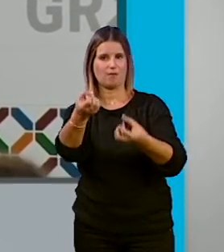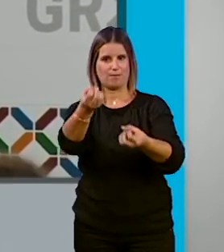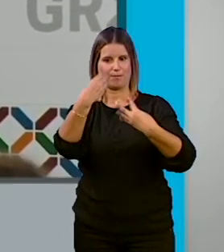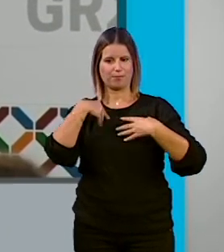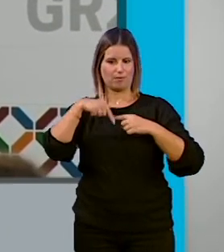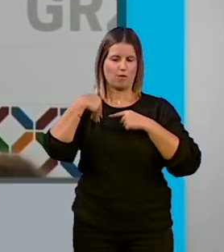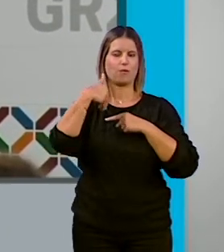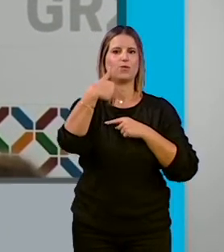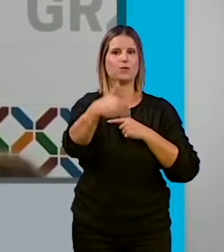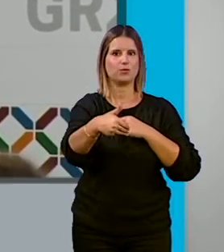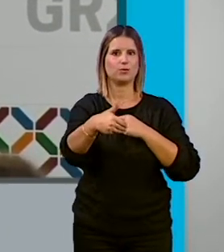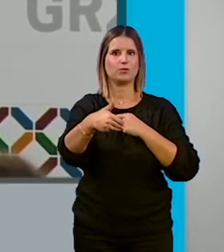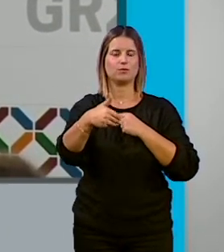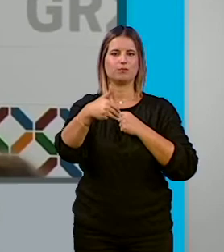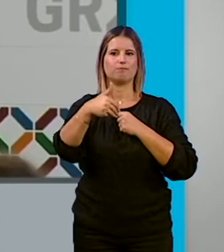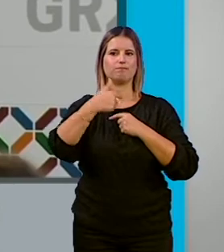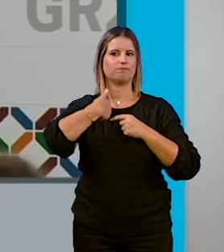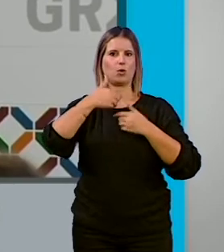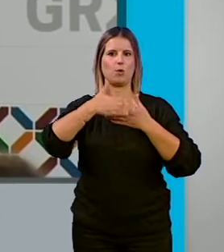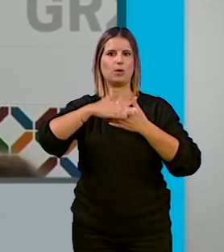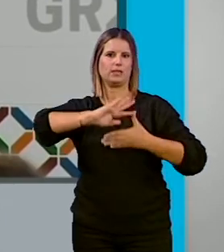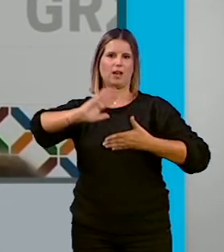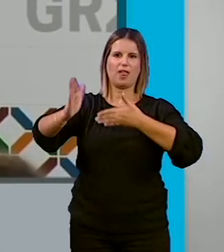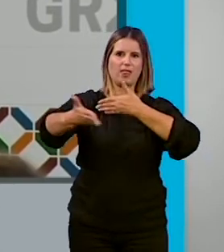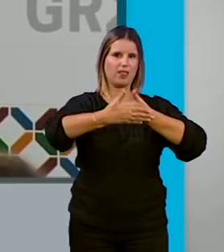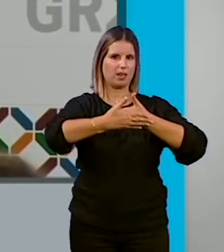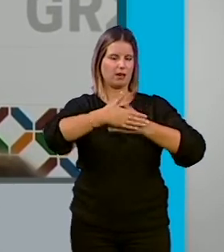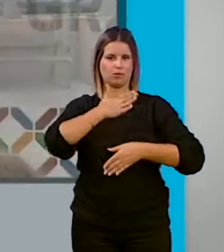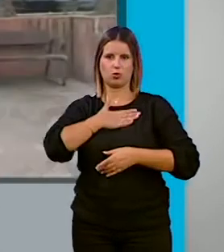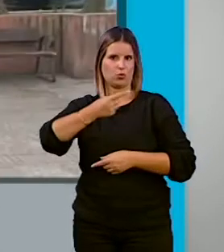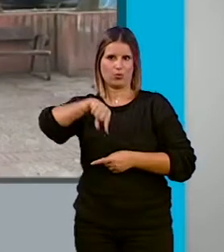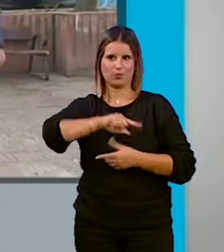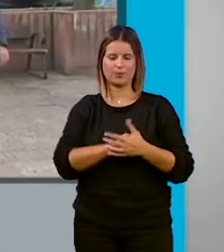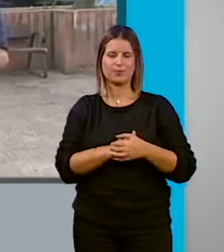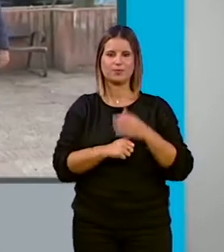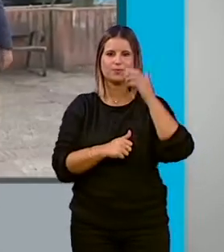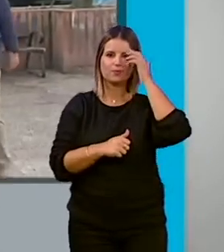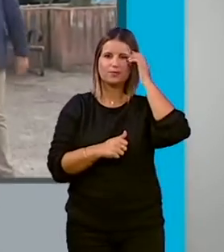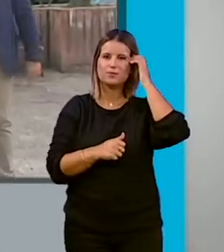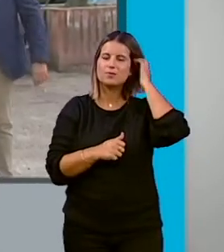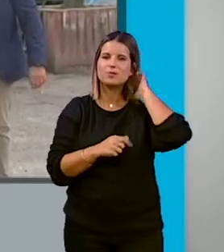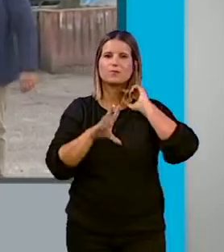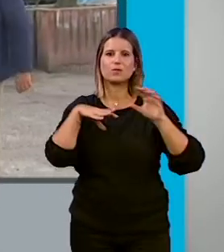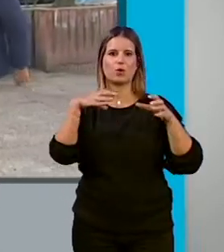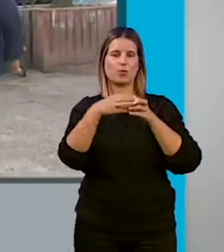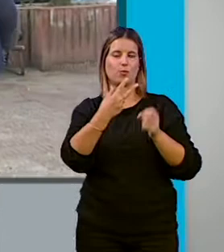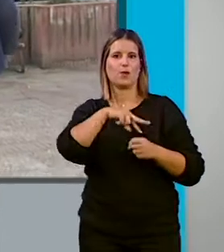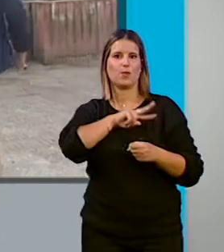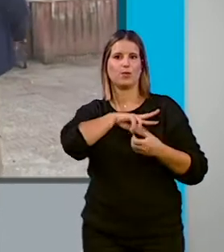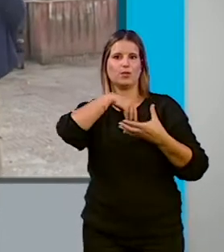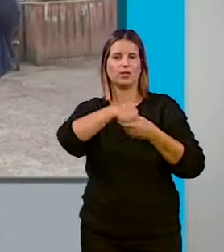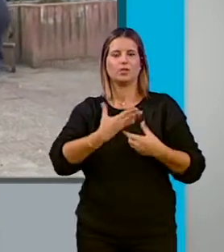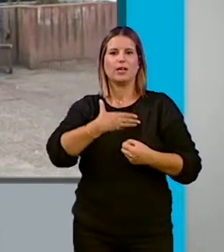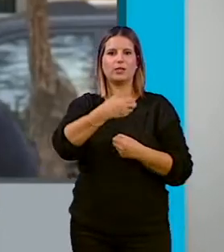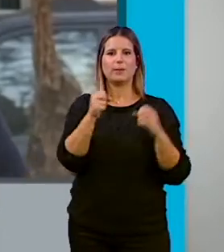a producir, esa puerta se cerrará y no la habremos cerrado nosotros. El grupo municipal de Vox en el Ayuntamiento de Granada